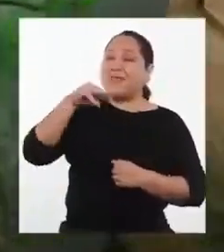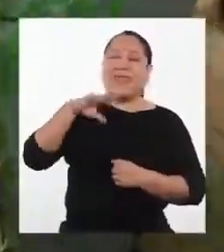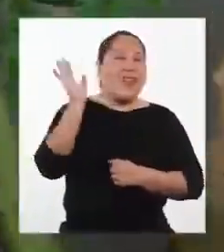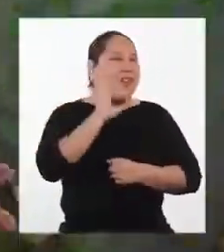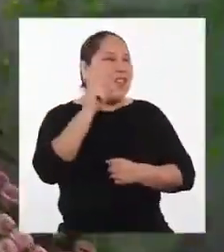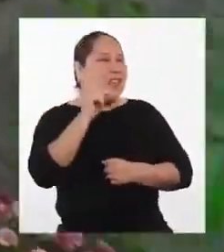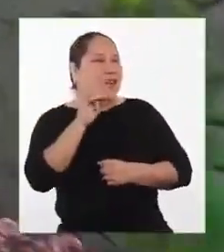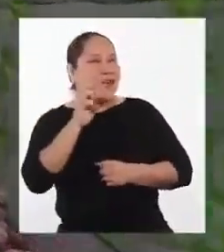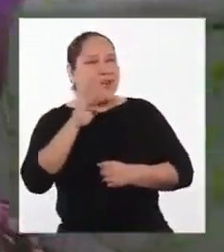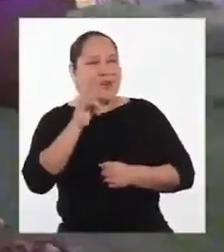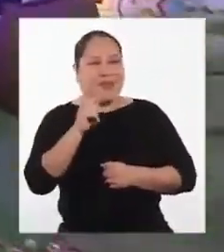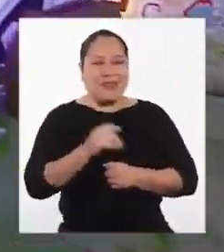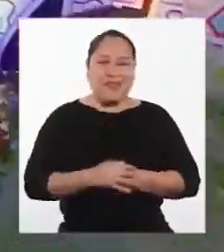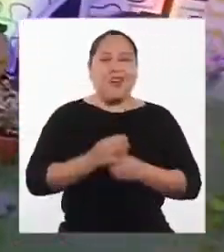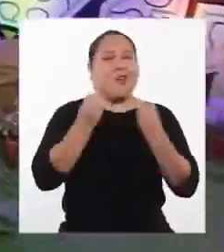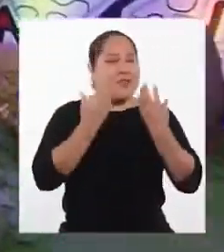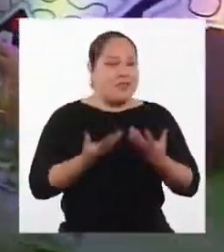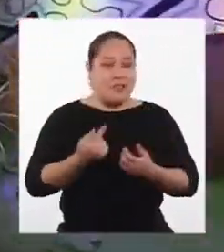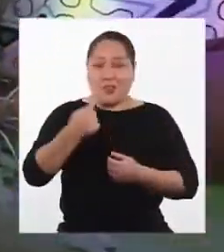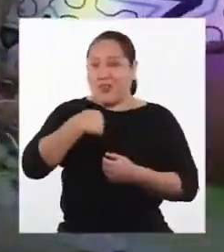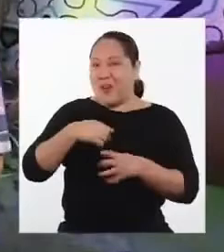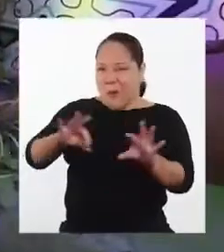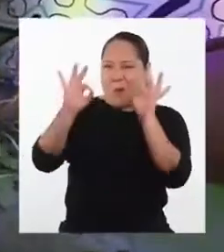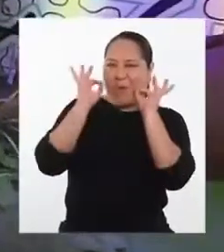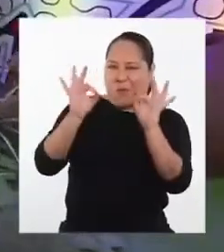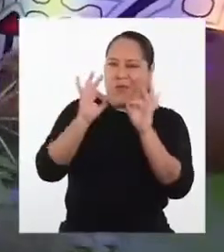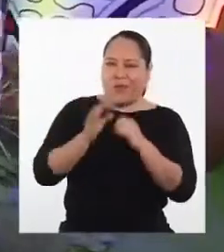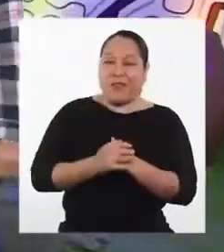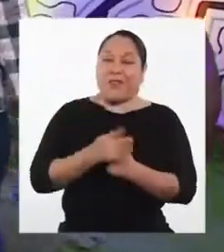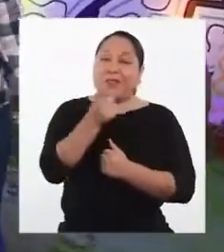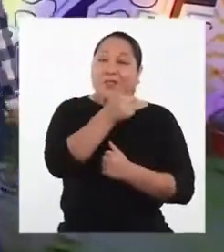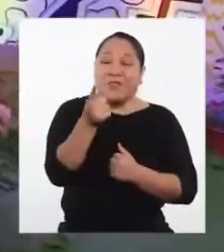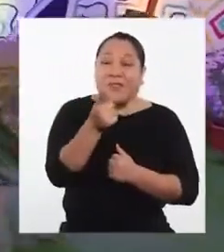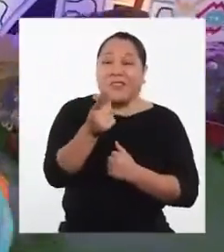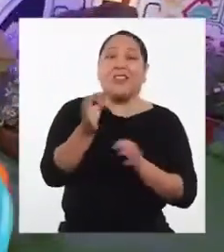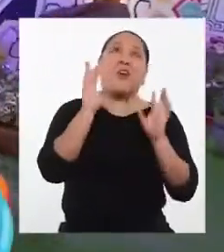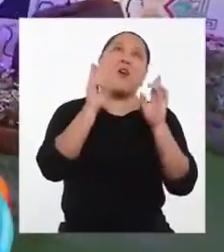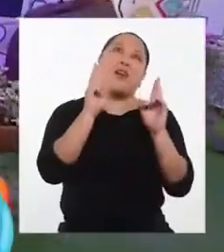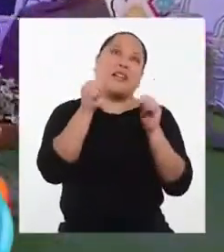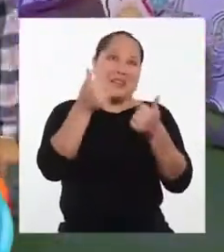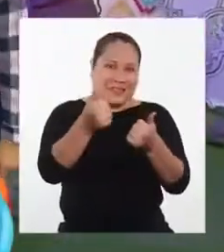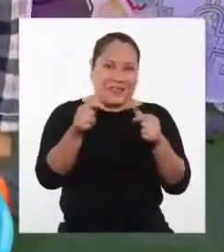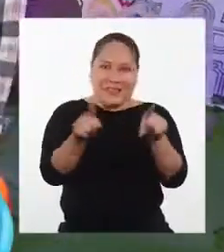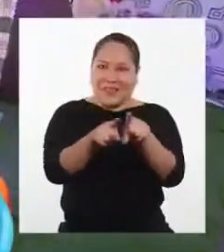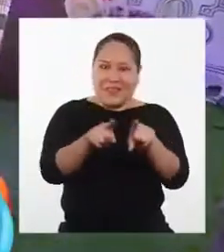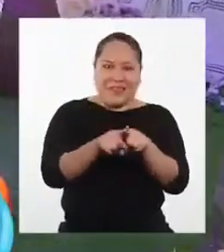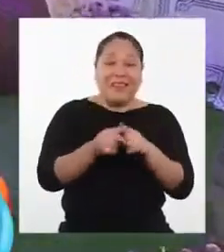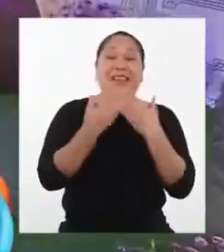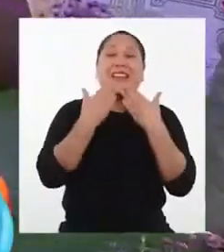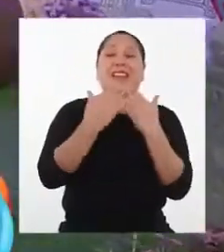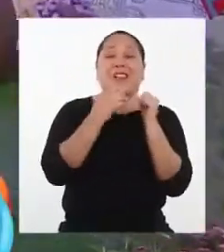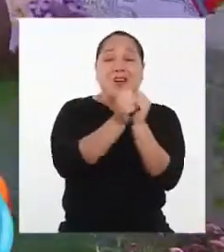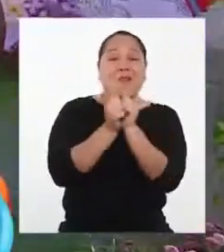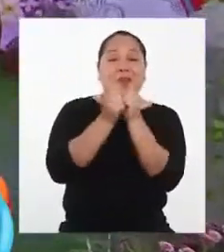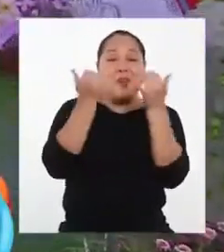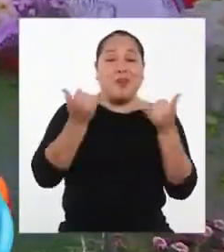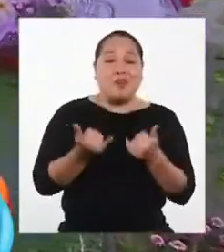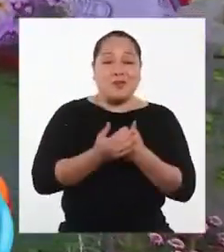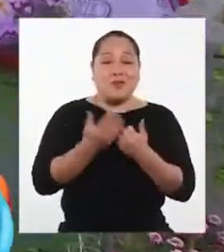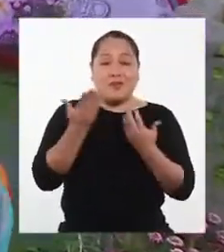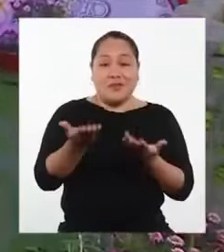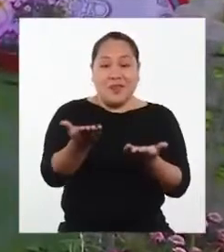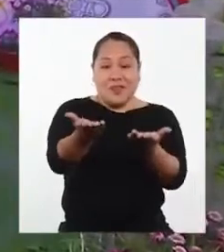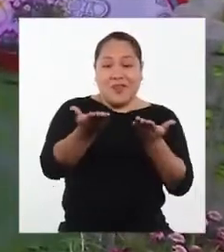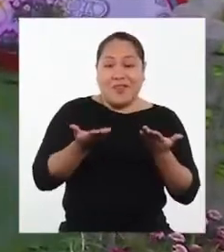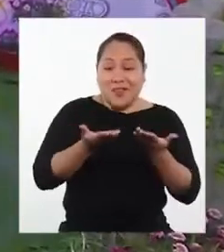¡Hola, Cubin! ¡Hola! ¿Cómo estás? Yo, genial. Y espero que ustedes también. Gracias por acompañarnos el día de hoy.